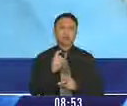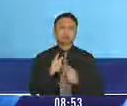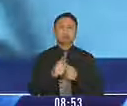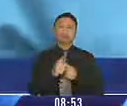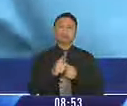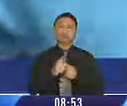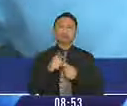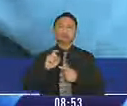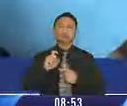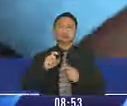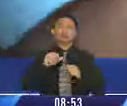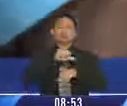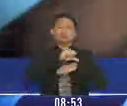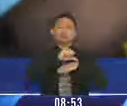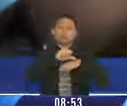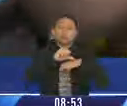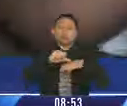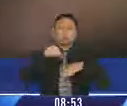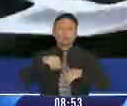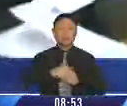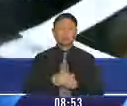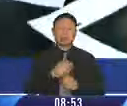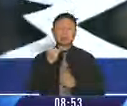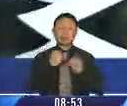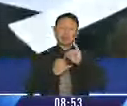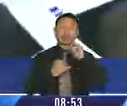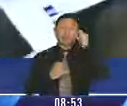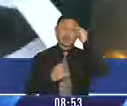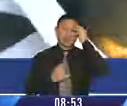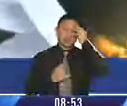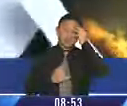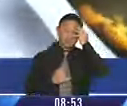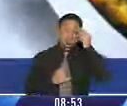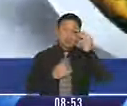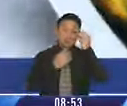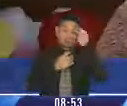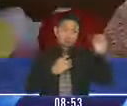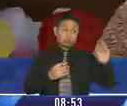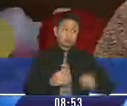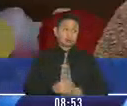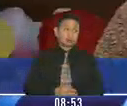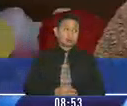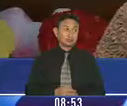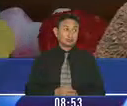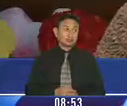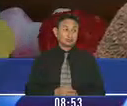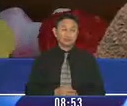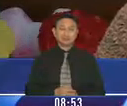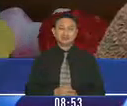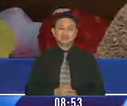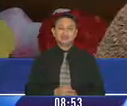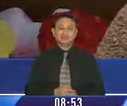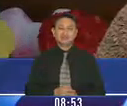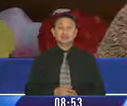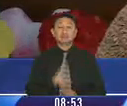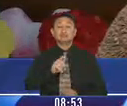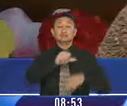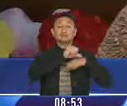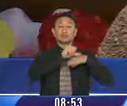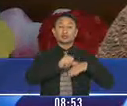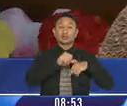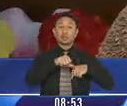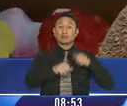una cirugía para extirpar su ojo izquierdo, donde está alojado el tumor. Tiene que realizarse una cirugía para esto